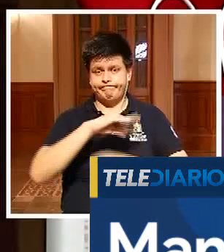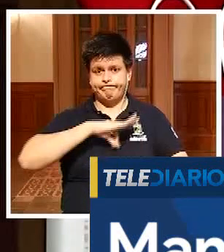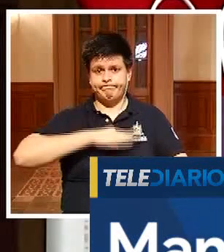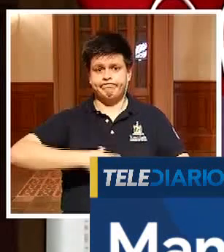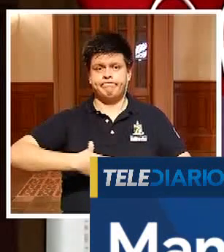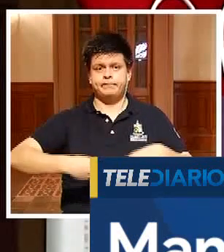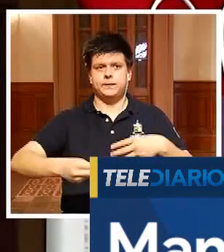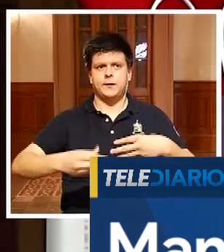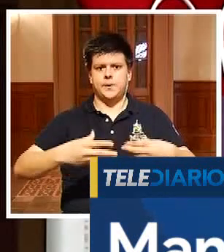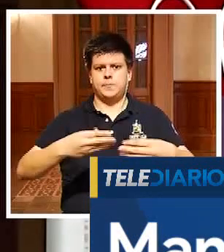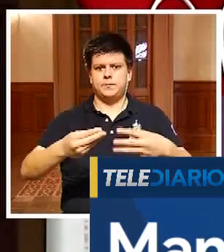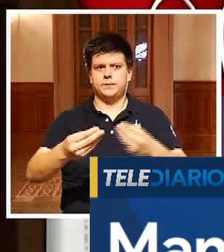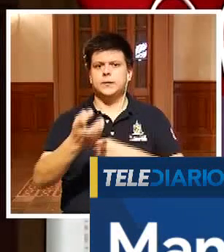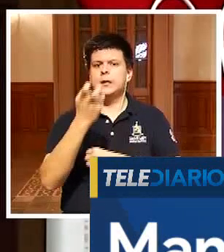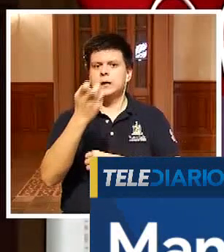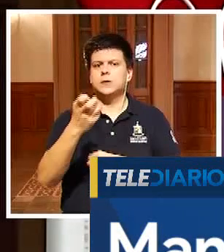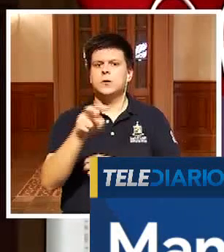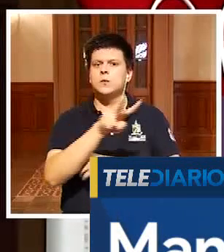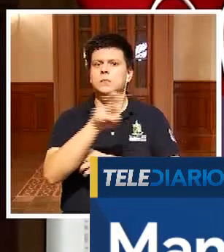Son